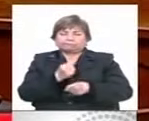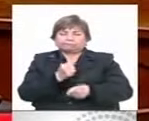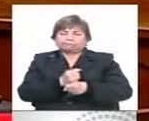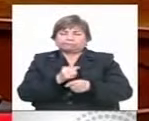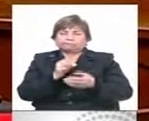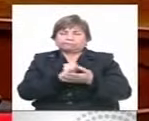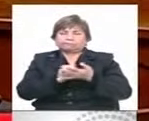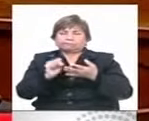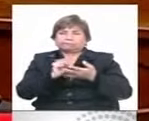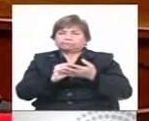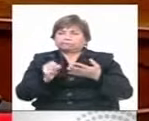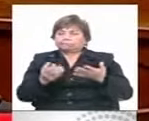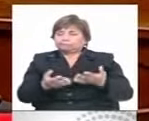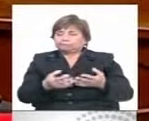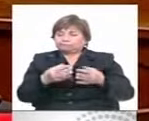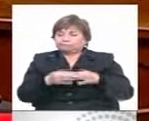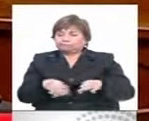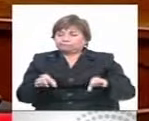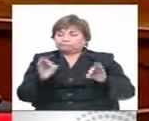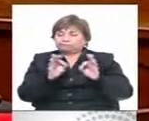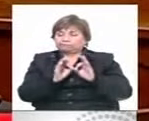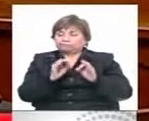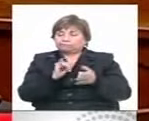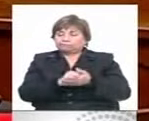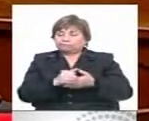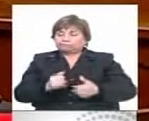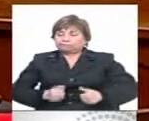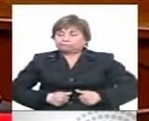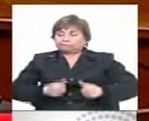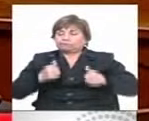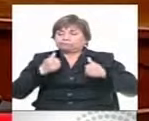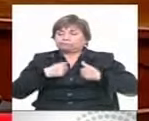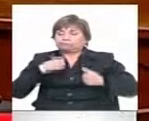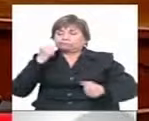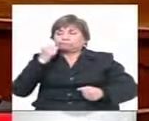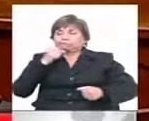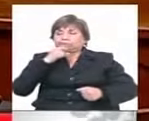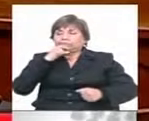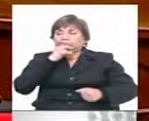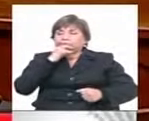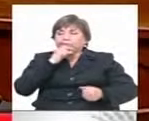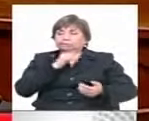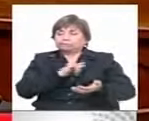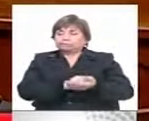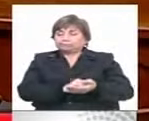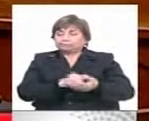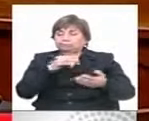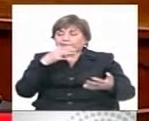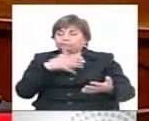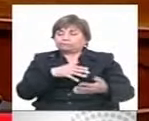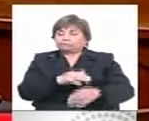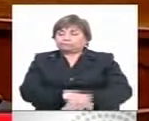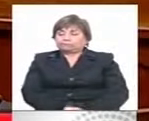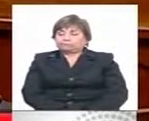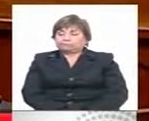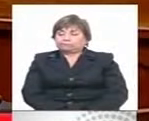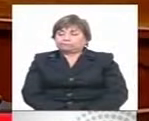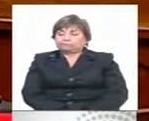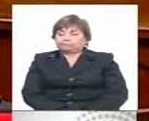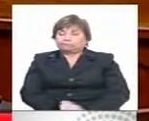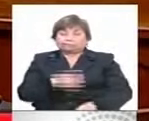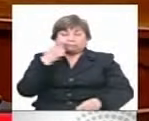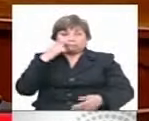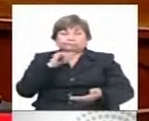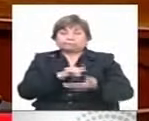sistema, dada su importancia y prioridad para la vida y derechos de las mujeres y poblaciones vulnerables. Para garantizar